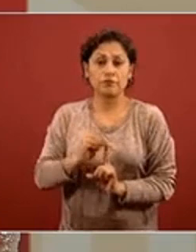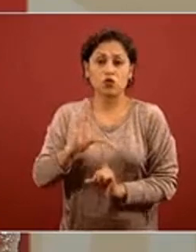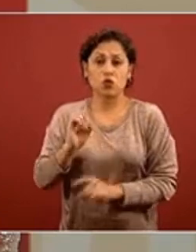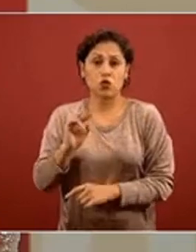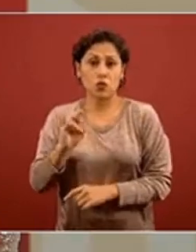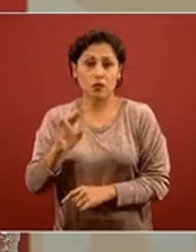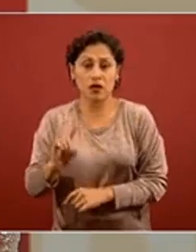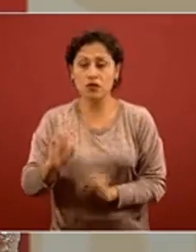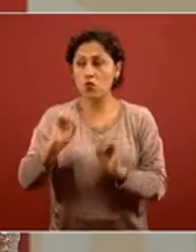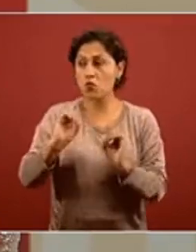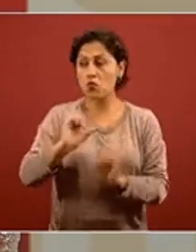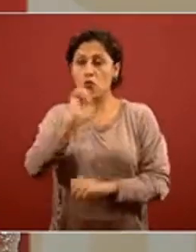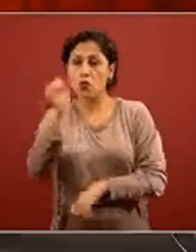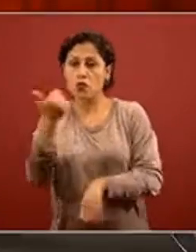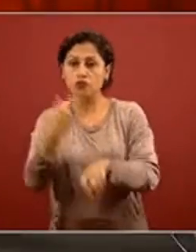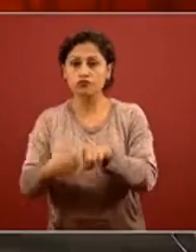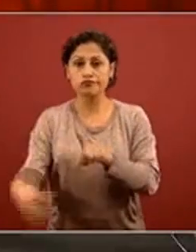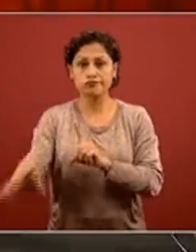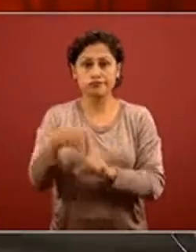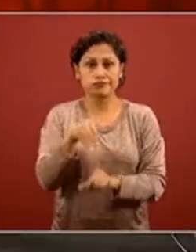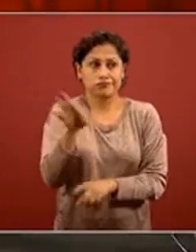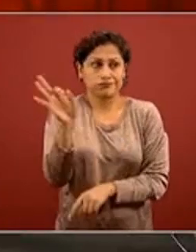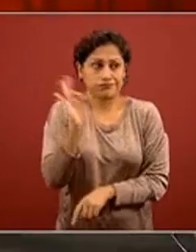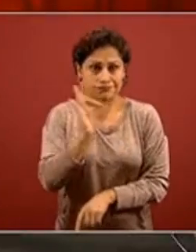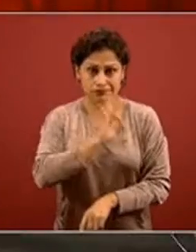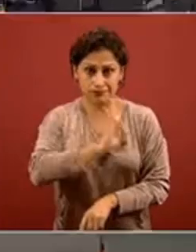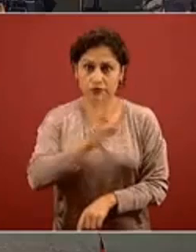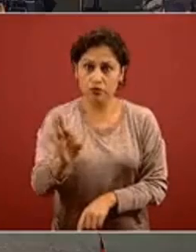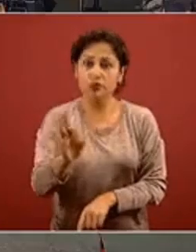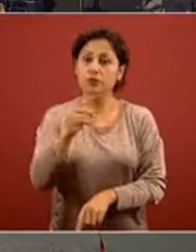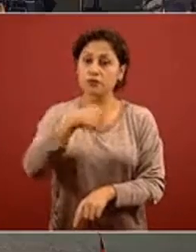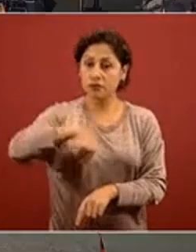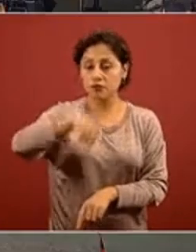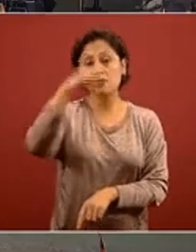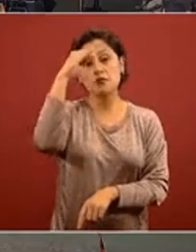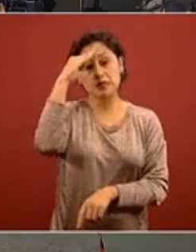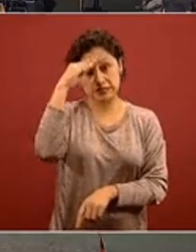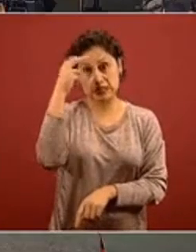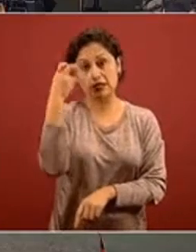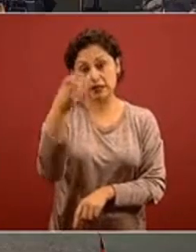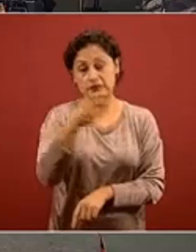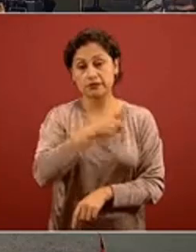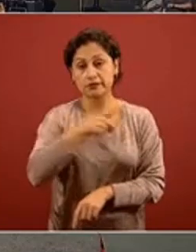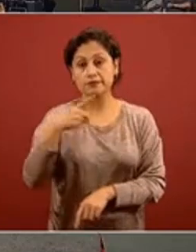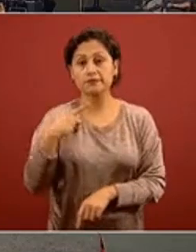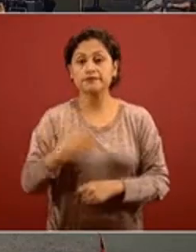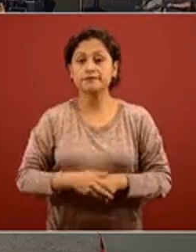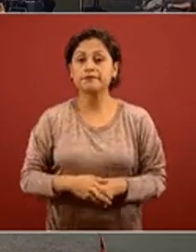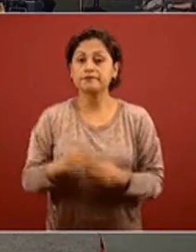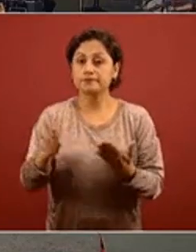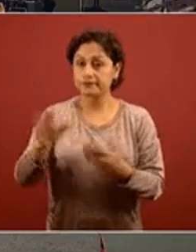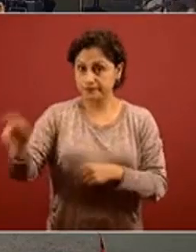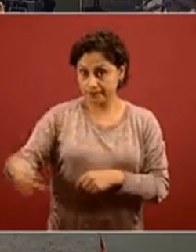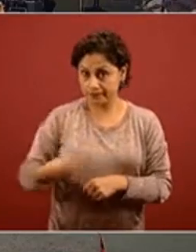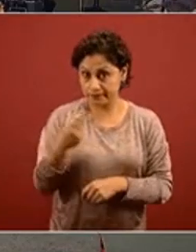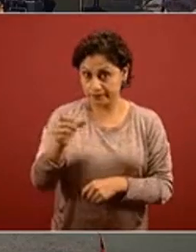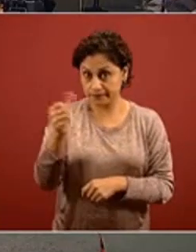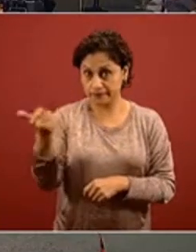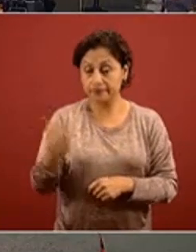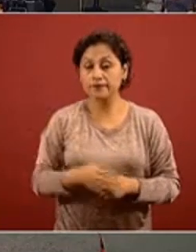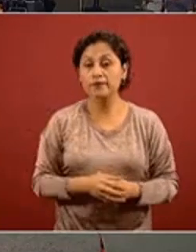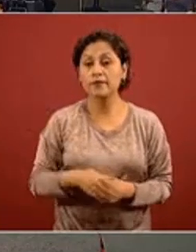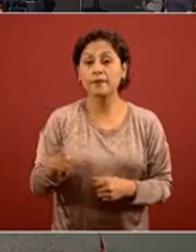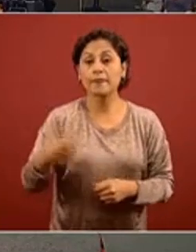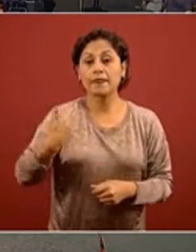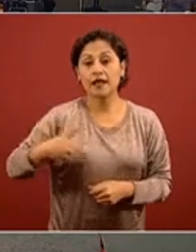otra. Entonces tenemos que considerar eso. Vamos a dar a la penúltima pregunta, si nos da tiempo pasamos a una última. Buenas noches, Liliana